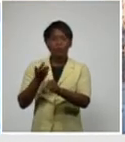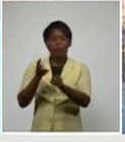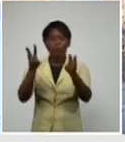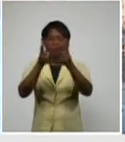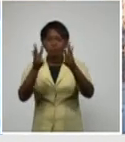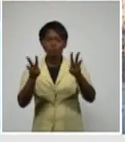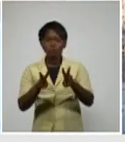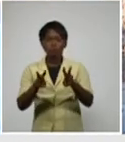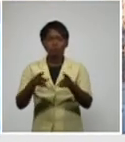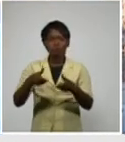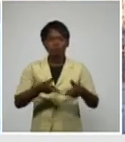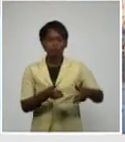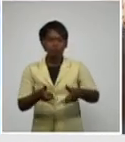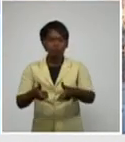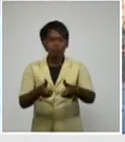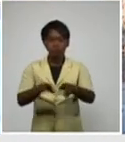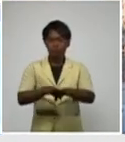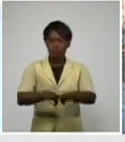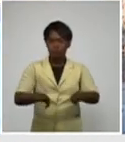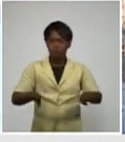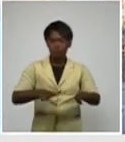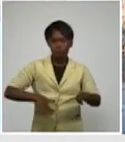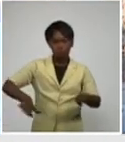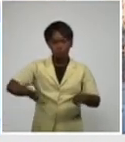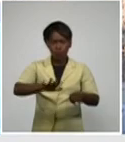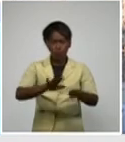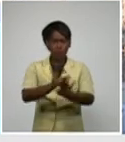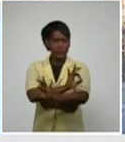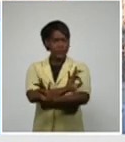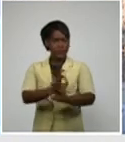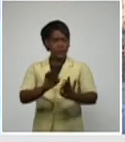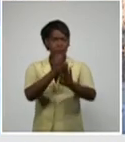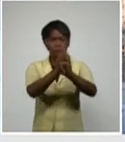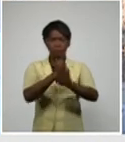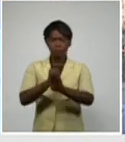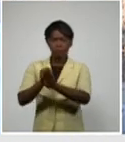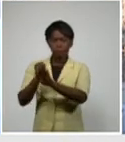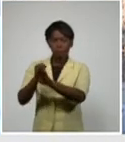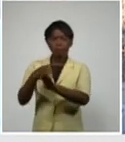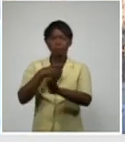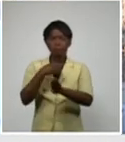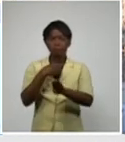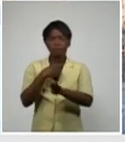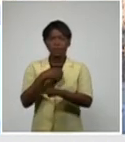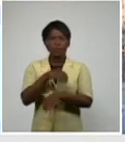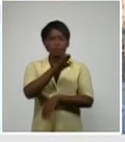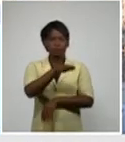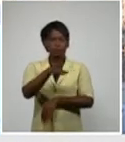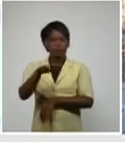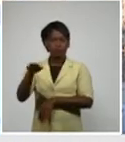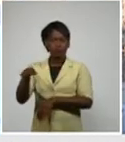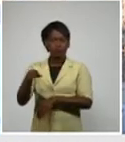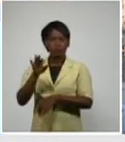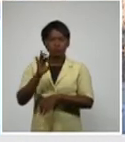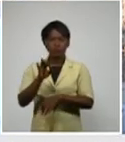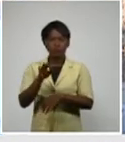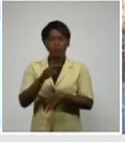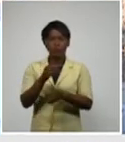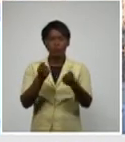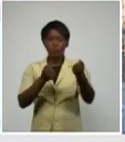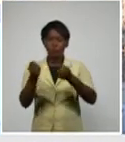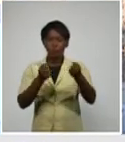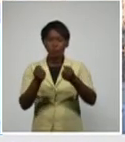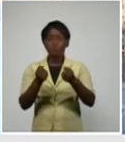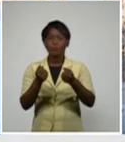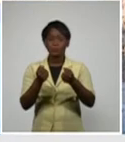se va a pavimentar, lleva sus aceras y contenes, lleva un parqueo para los autos que puedan estar llegando hasta acá, hasta